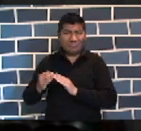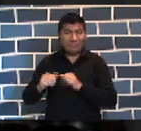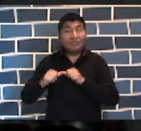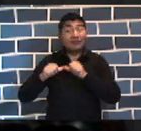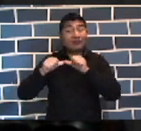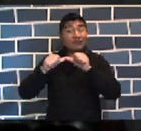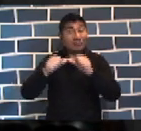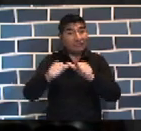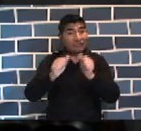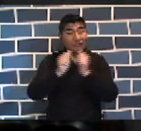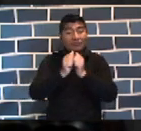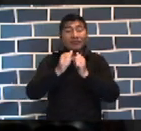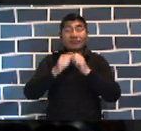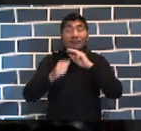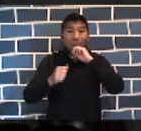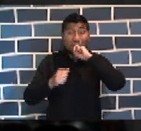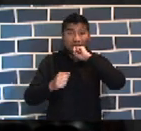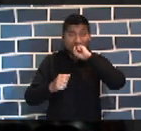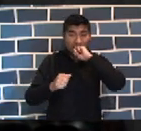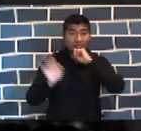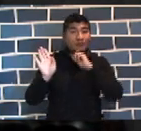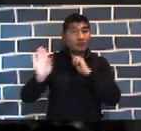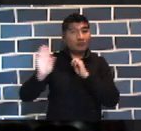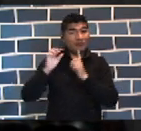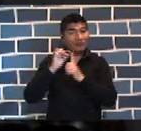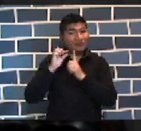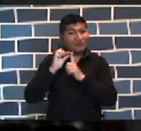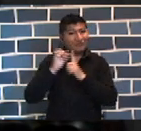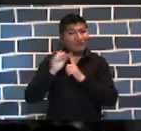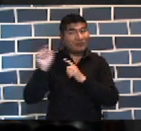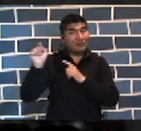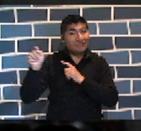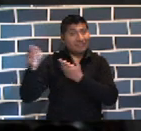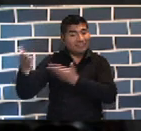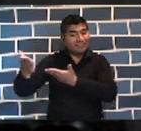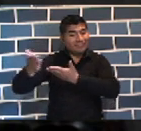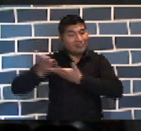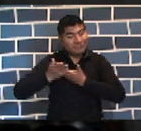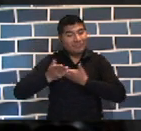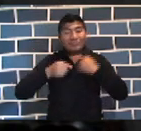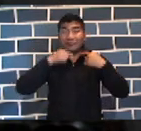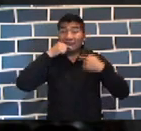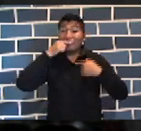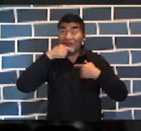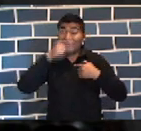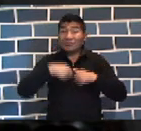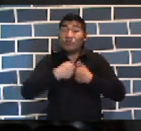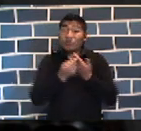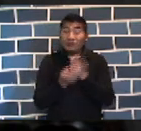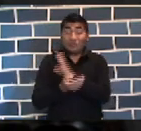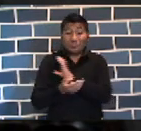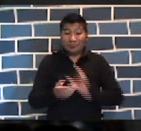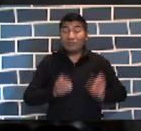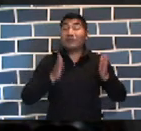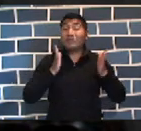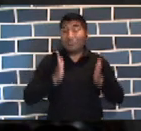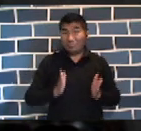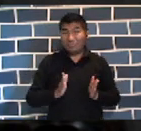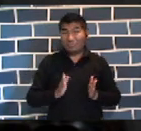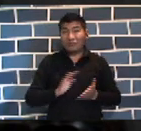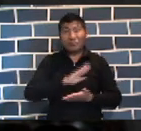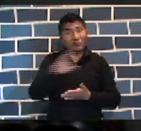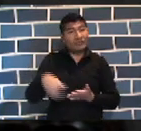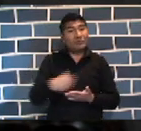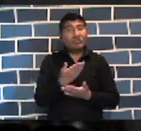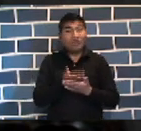con el mensaje del Papa, él nos invita y nos dice: como cristianos,